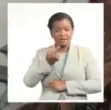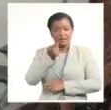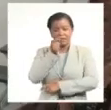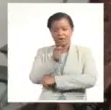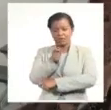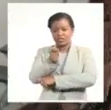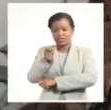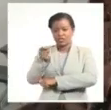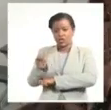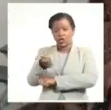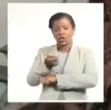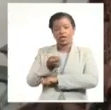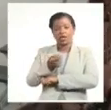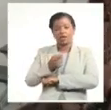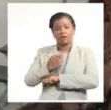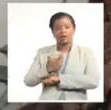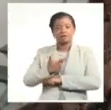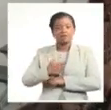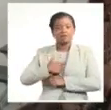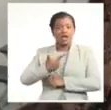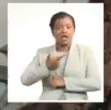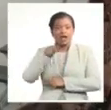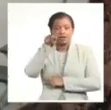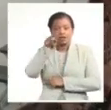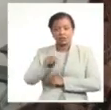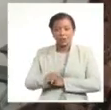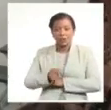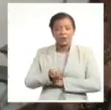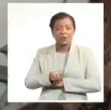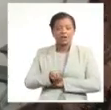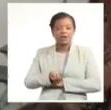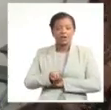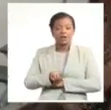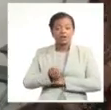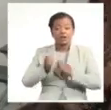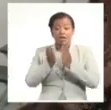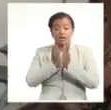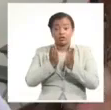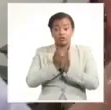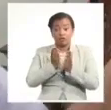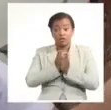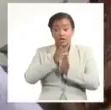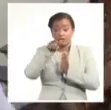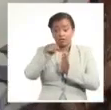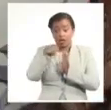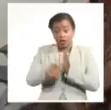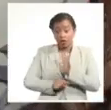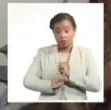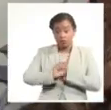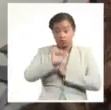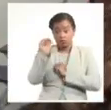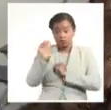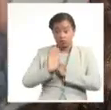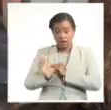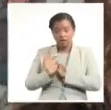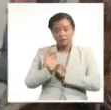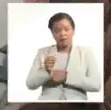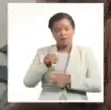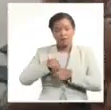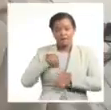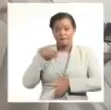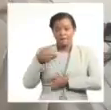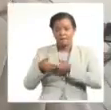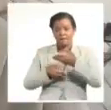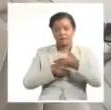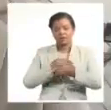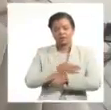profesores, actores y bueno, los estudiantes que se gradúan, que también son parte, o sea, de todo ese discursar de